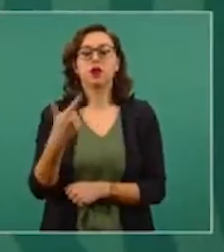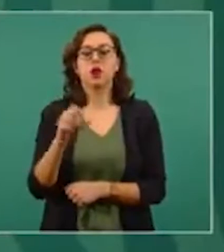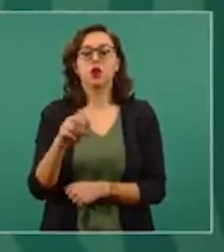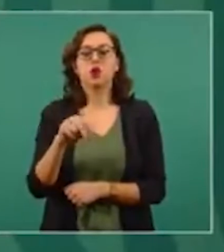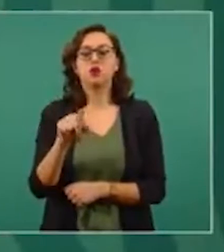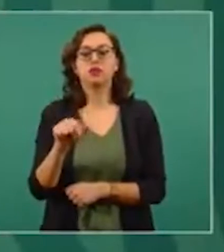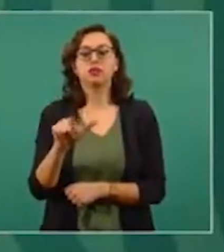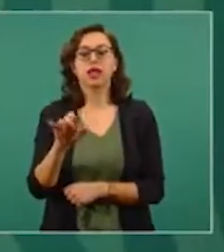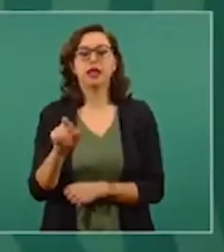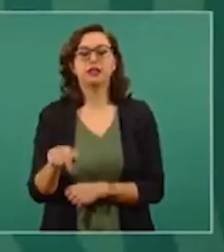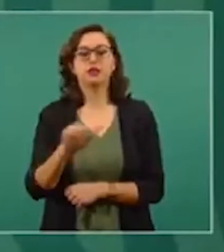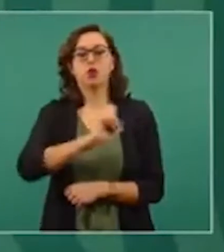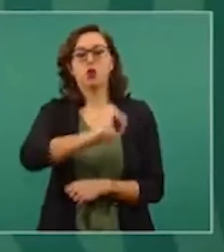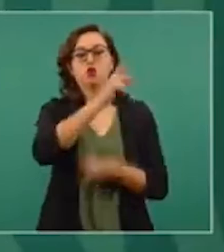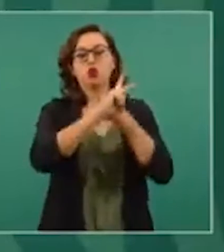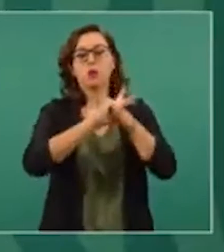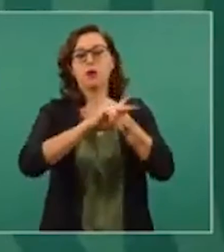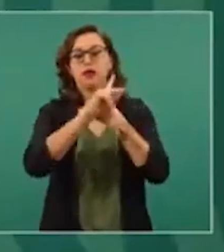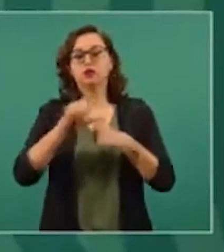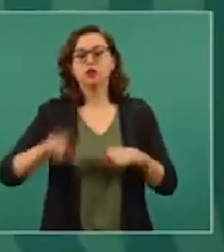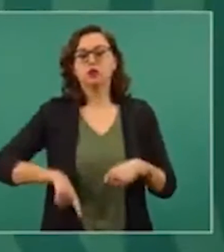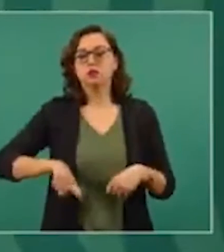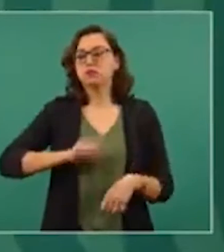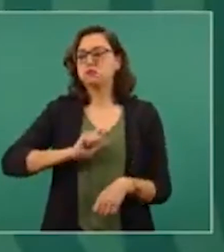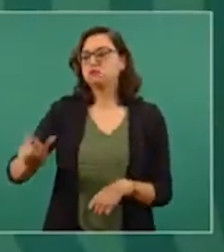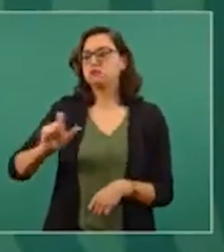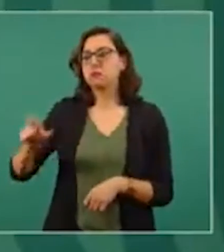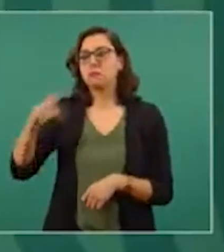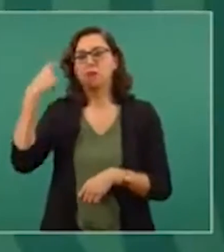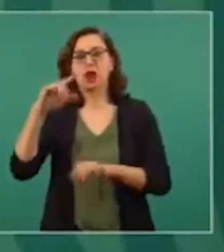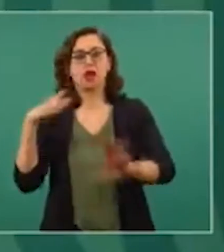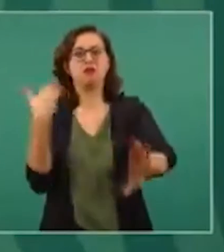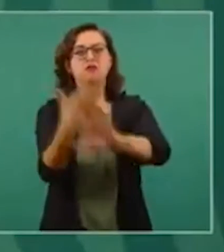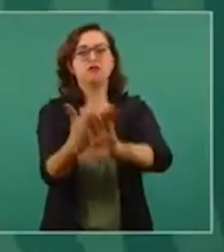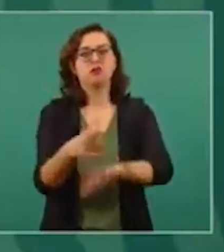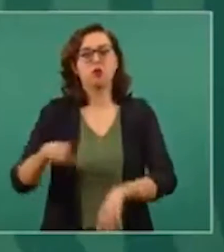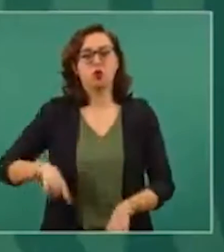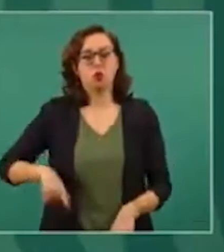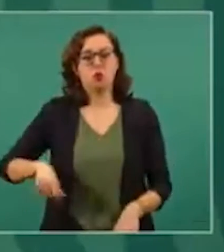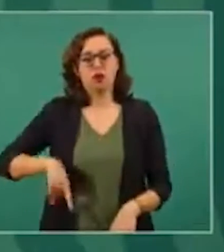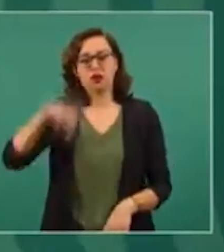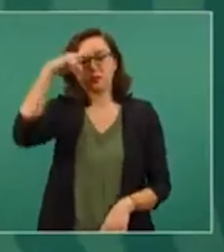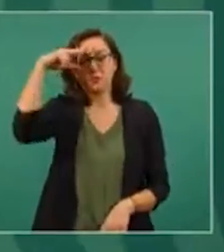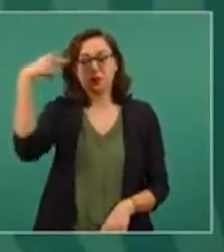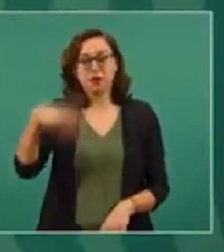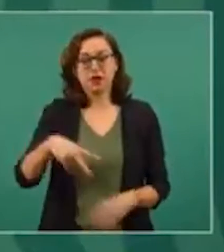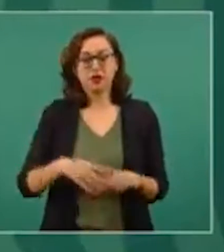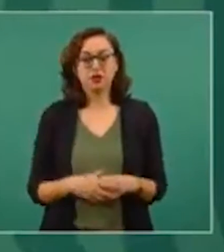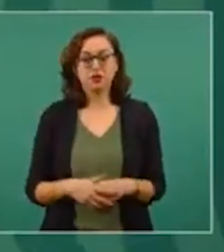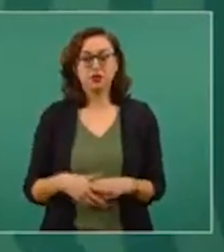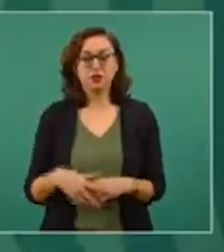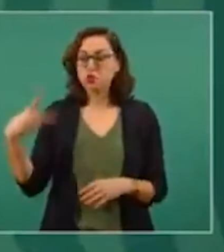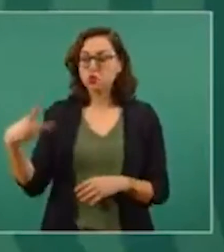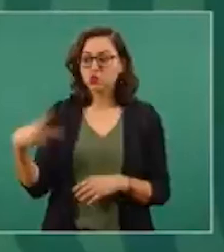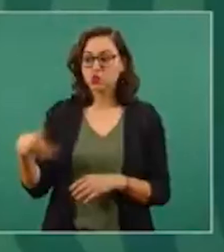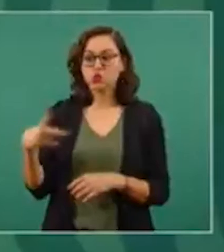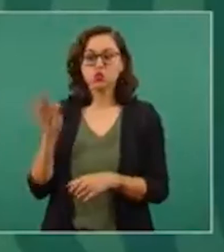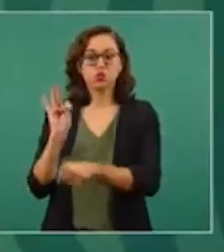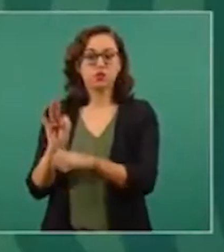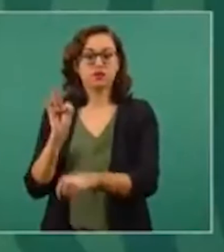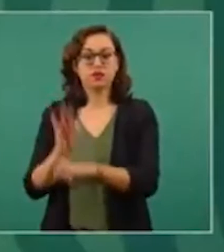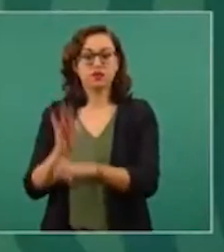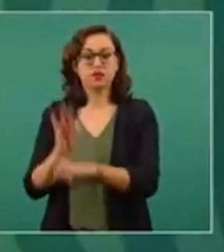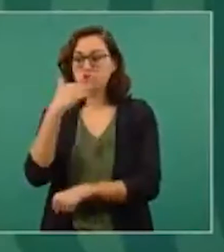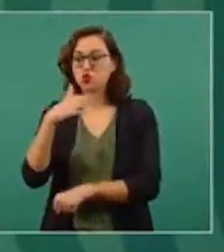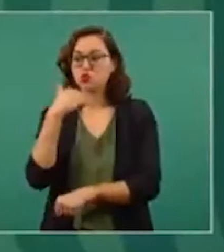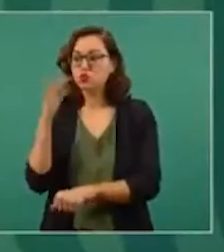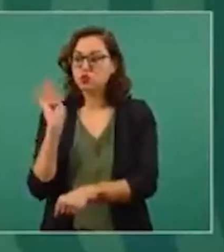extranjero para atacarnos, para defender intereses creados, para defender la